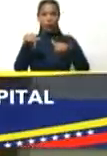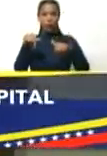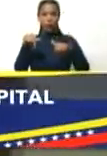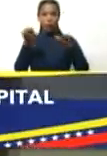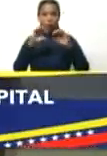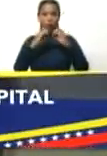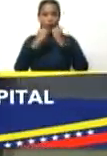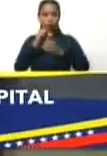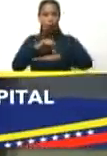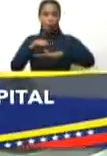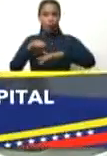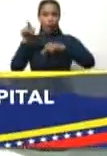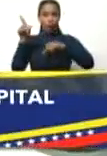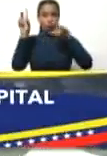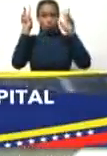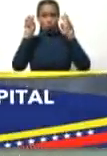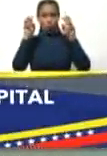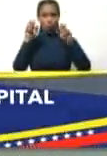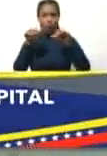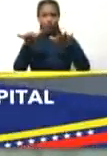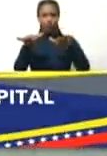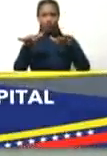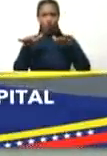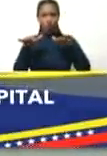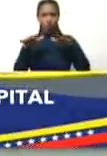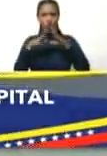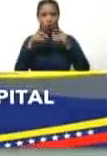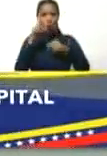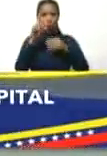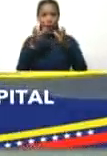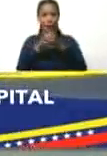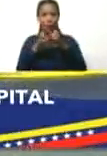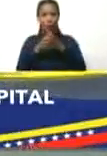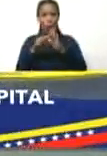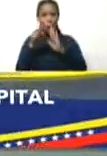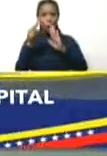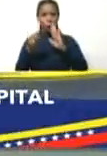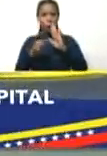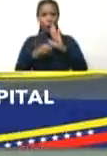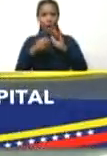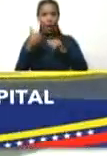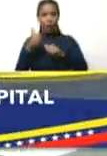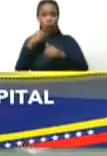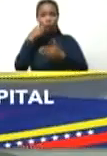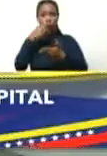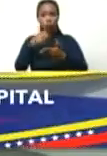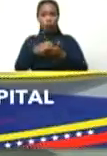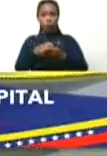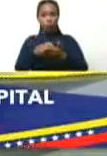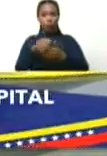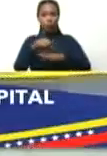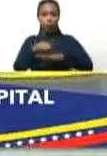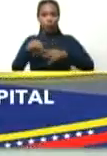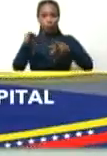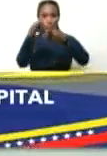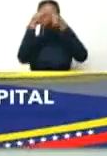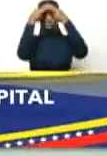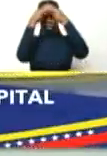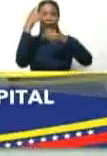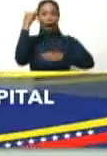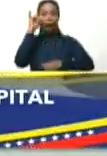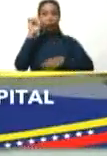completamente dotados, nuevos, hermosos, con todo un equipamiento completo. Entre ellos mencionamos los quirófanos de traumatología, donde tenemos